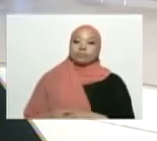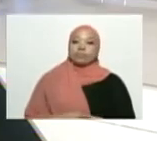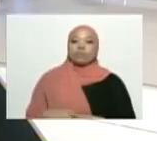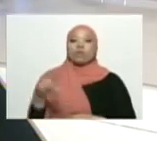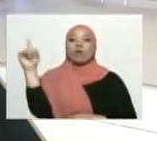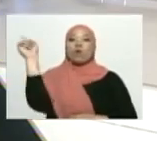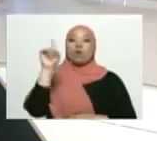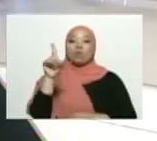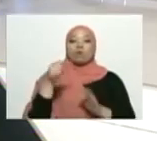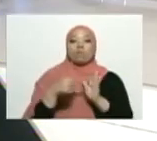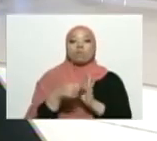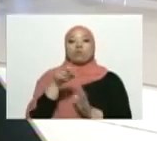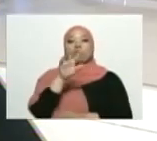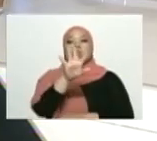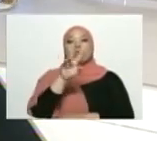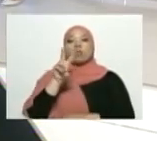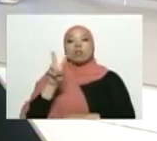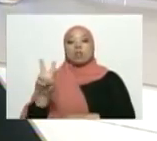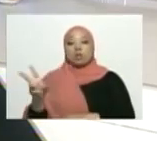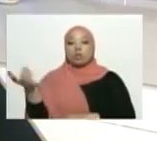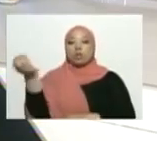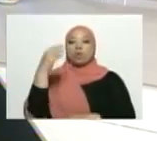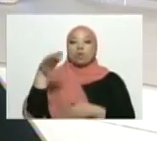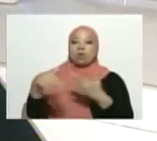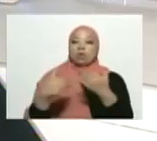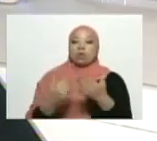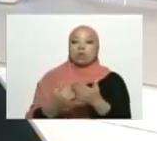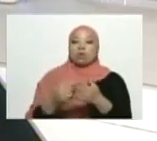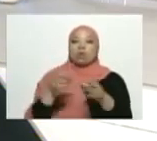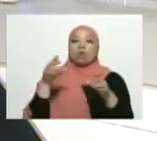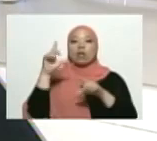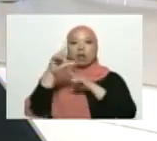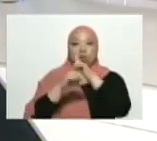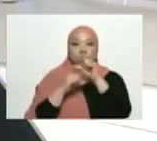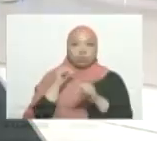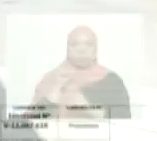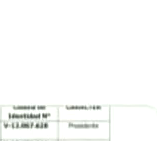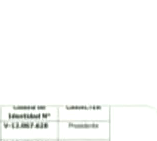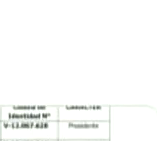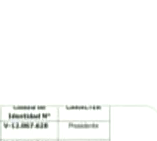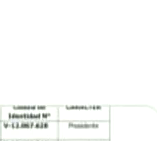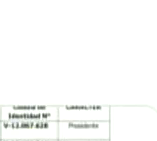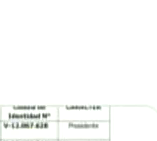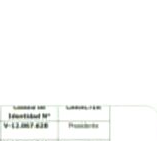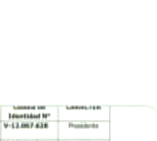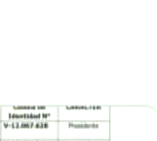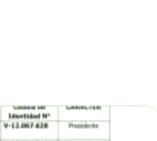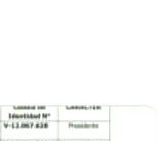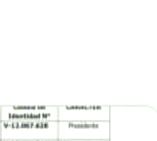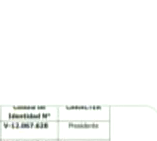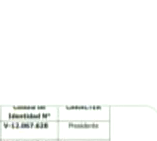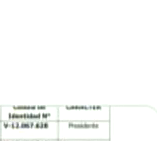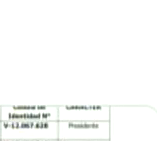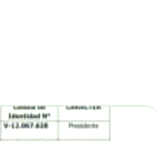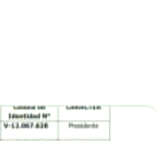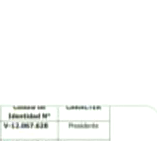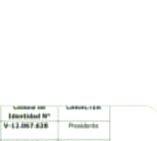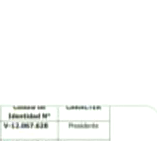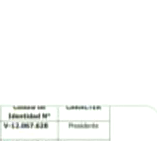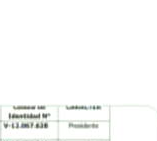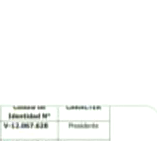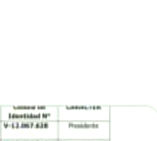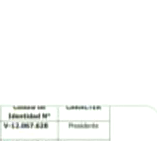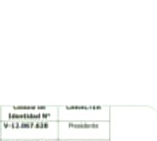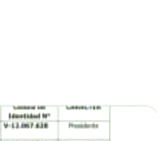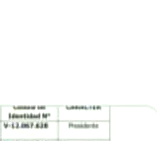1:42 minutos de la tarde, tenemos más información, nos vamos a las redes sociales para revisar lo siguiente. Una publicación en la